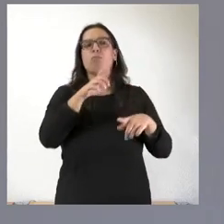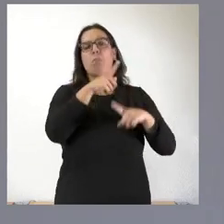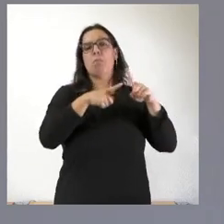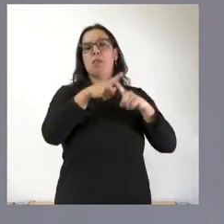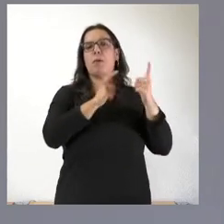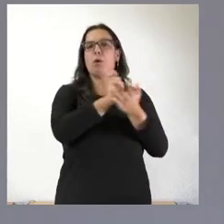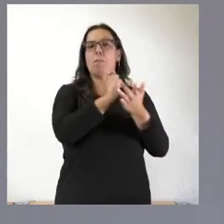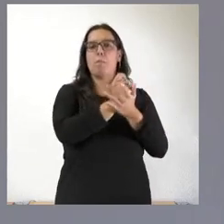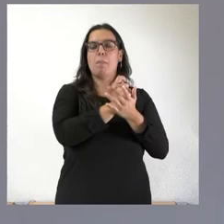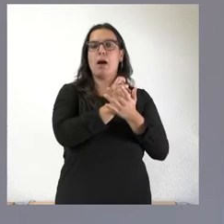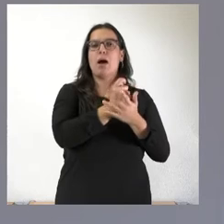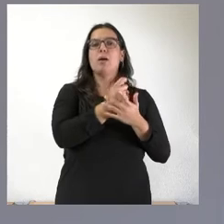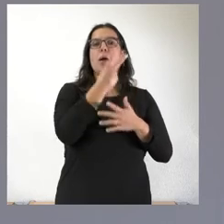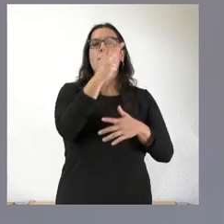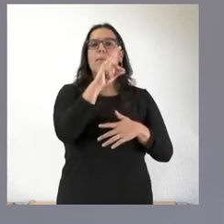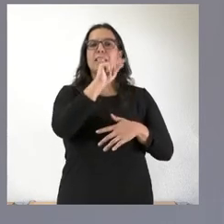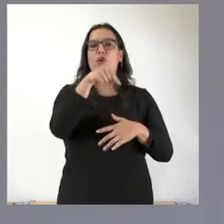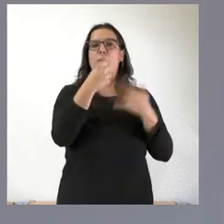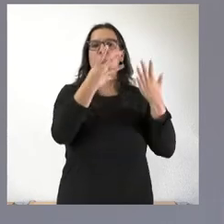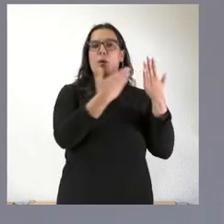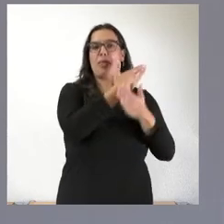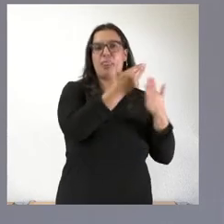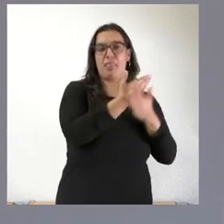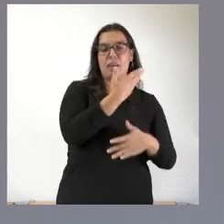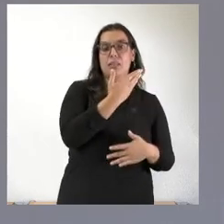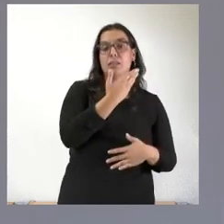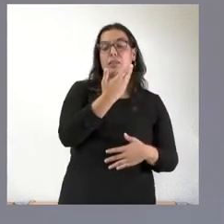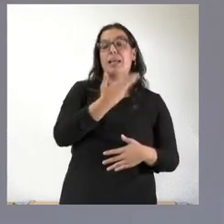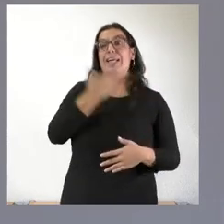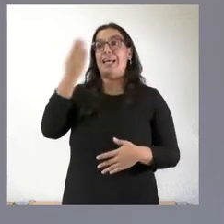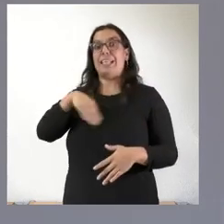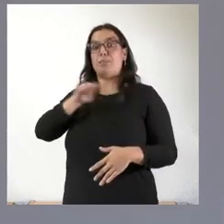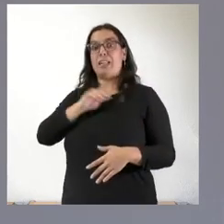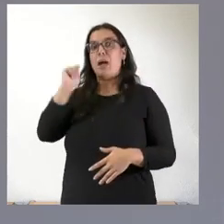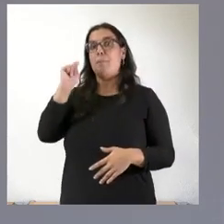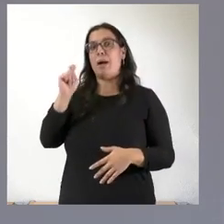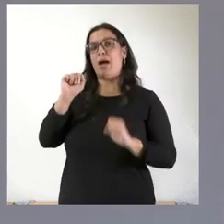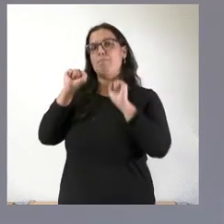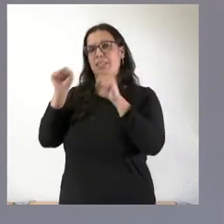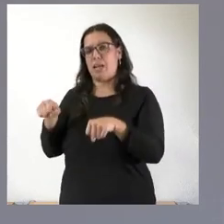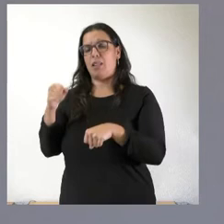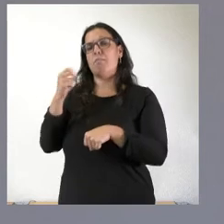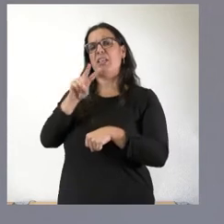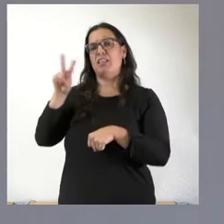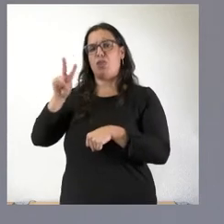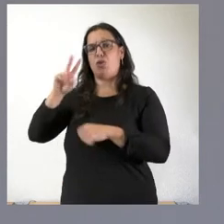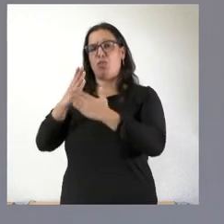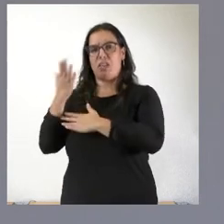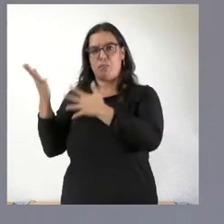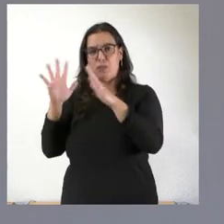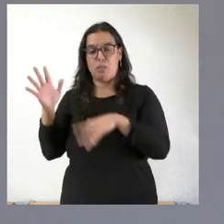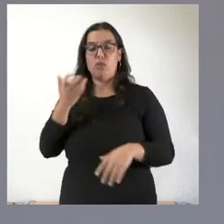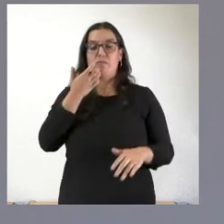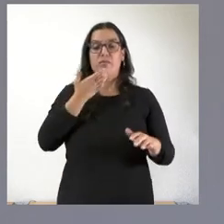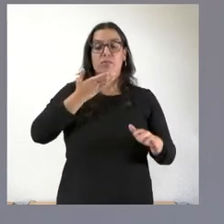de 20,9 días frente a 22,3 días del conjunto nacional. No solamente cumplimos el periodo medio de pago a